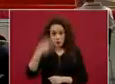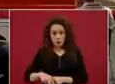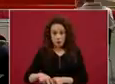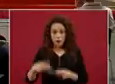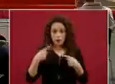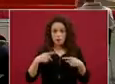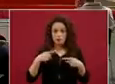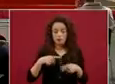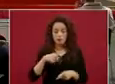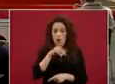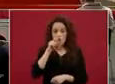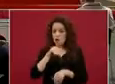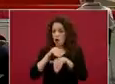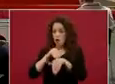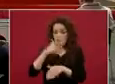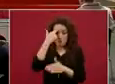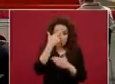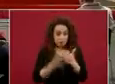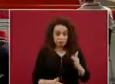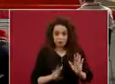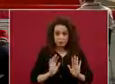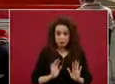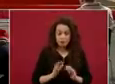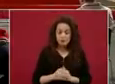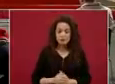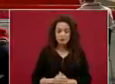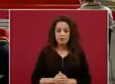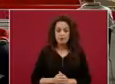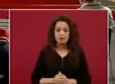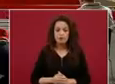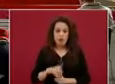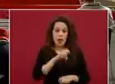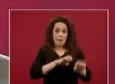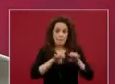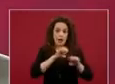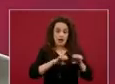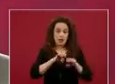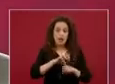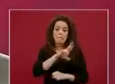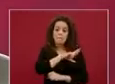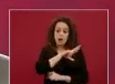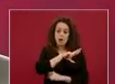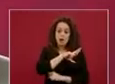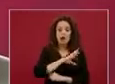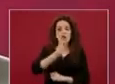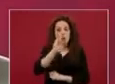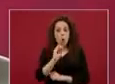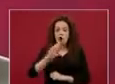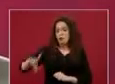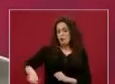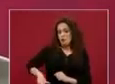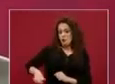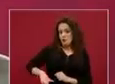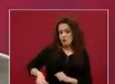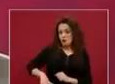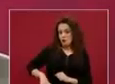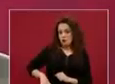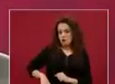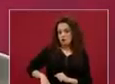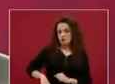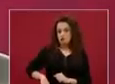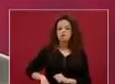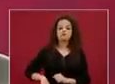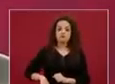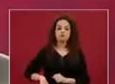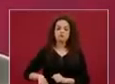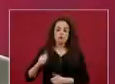no fueran seguidas por los sujetos obligados, potencialmente empresas privadas o públicas? Pues desde luego